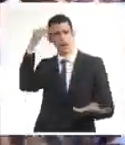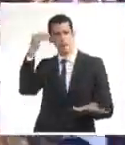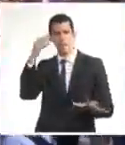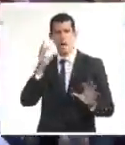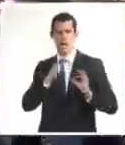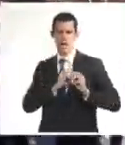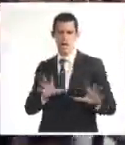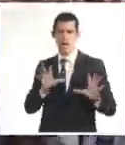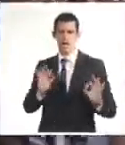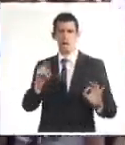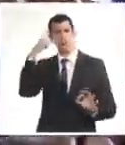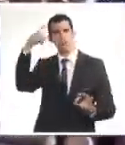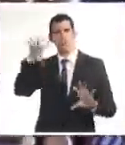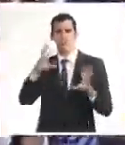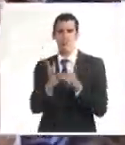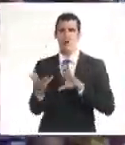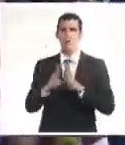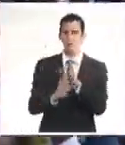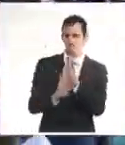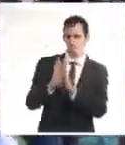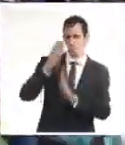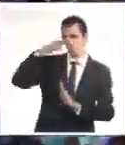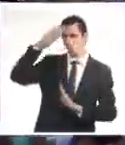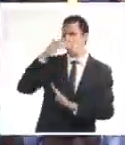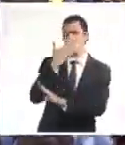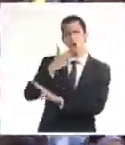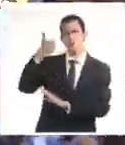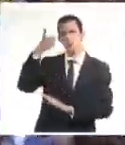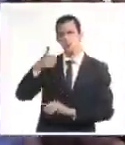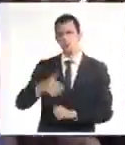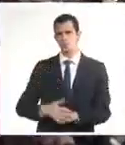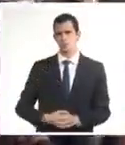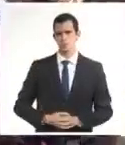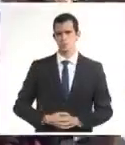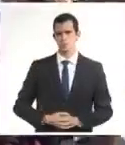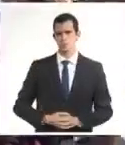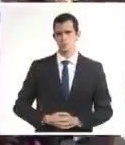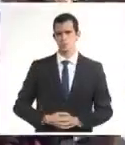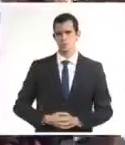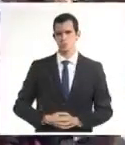república soñada. Gladys Rubio, Sistema Informativo de la Televisión Cubana.